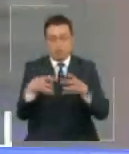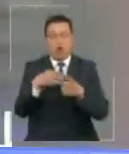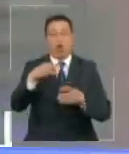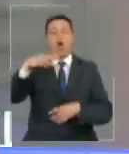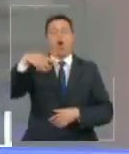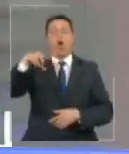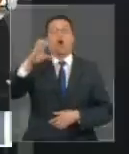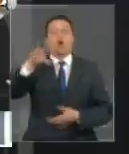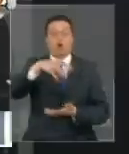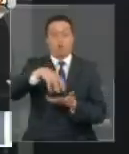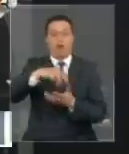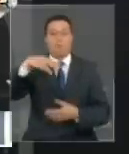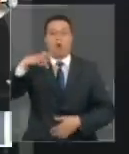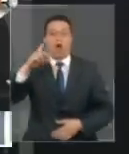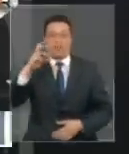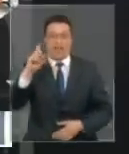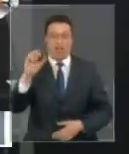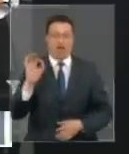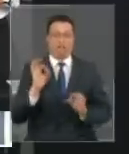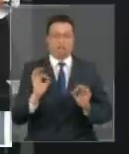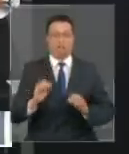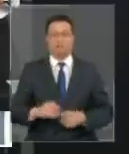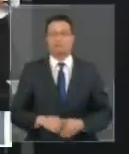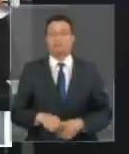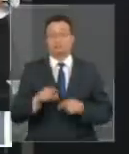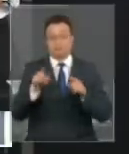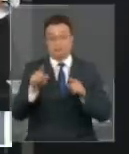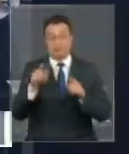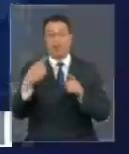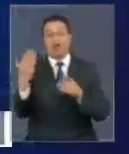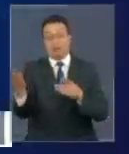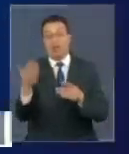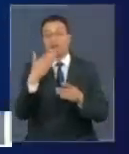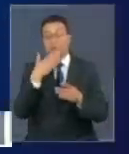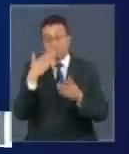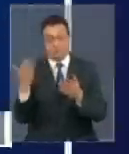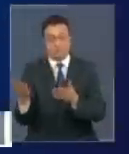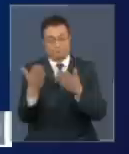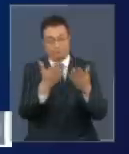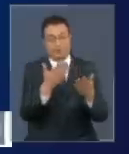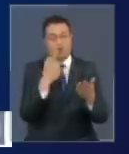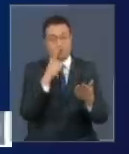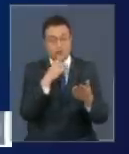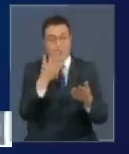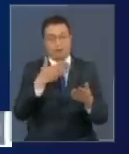modelo. Vamos a los 140 caracteres de Marcelo Teuber, que ya van a aparecer en la pantalla.